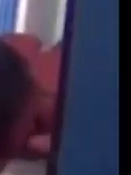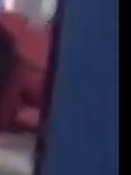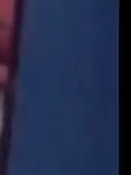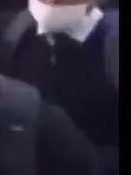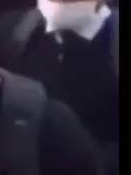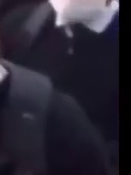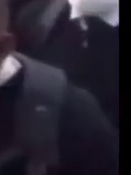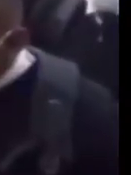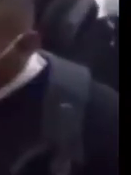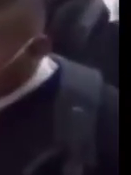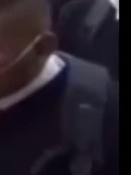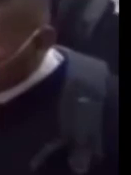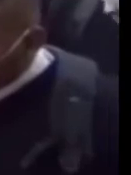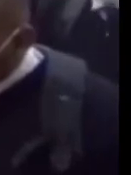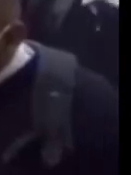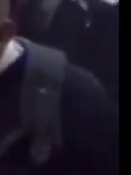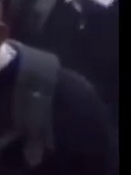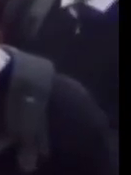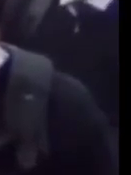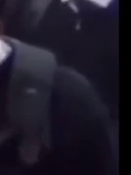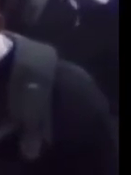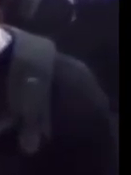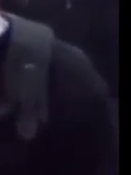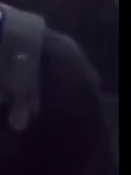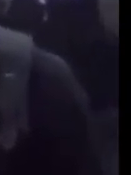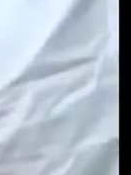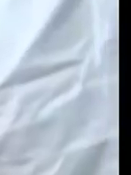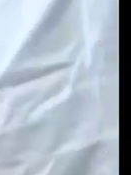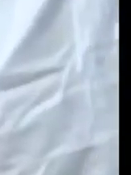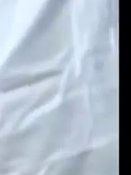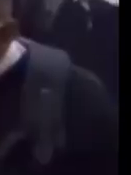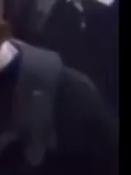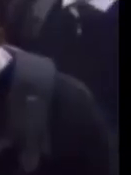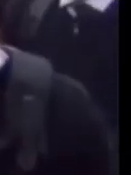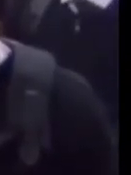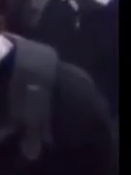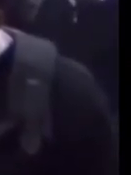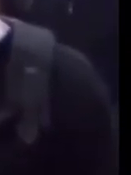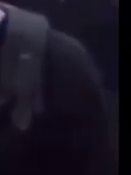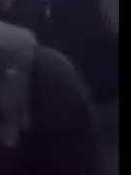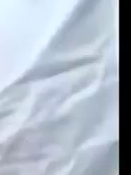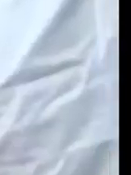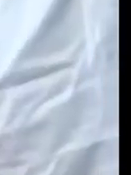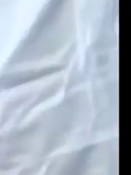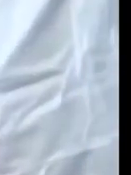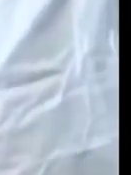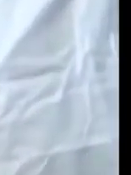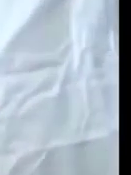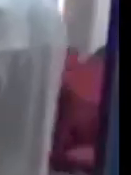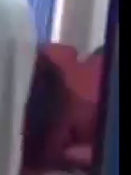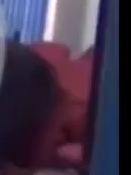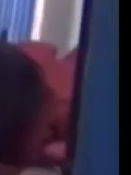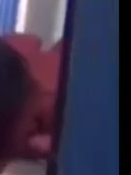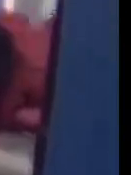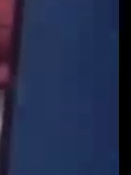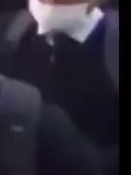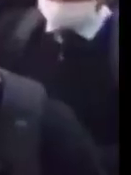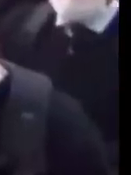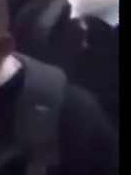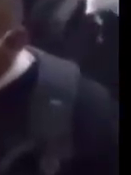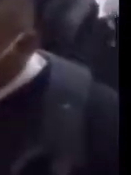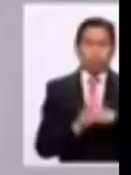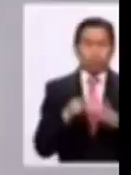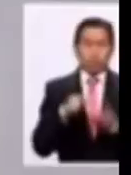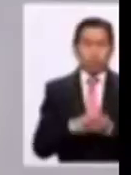14 hasta la fecha y la autoridad llamó a la reflexión a la población joven y económicamente activa por la evolución de la pandemia en este grupo